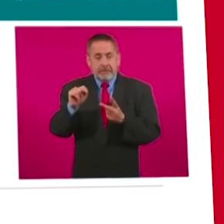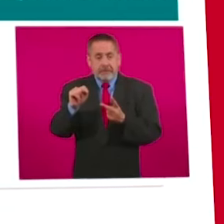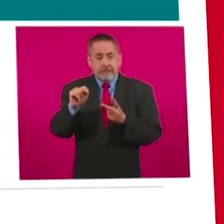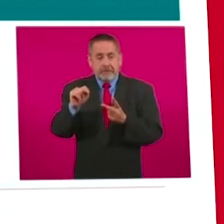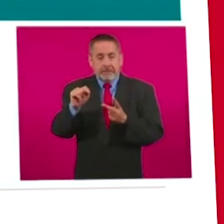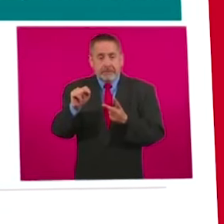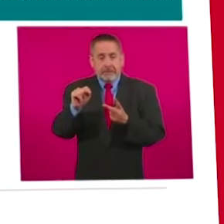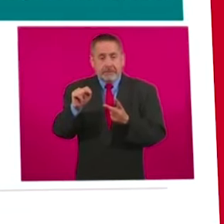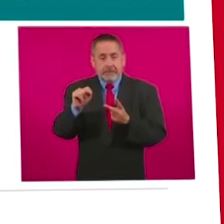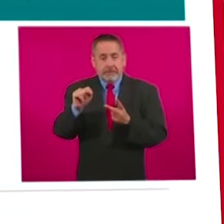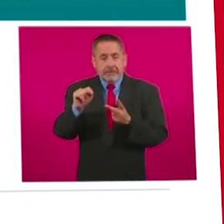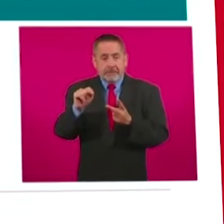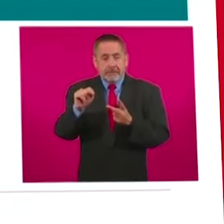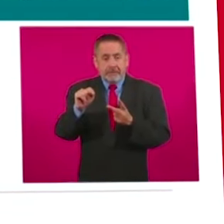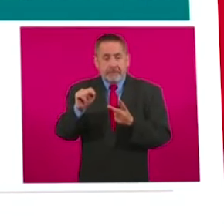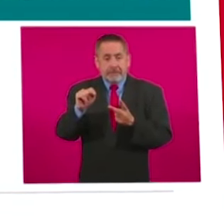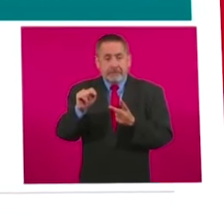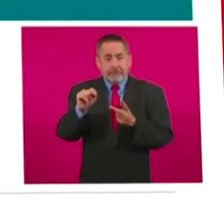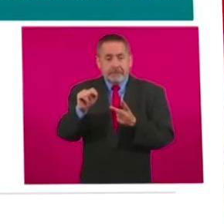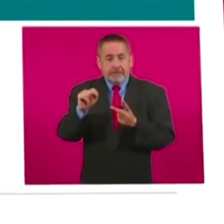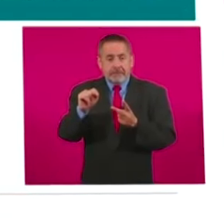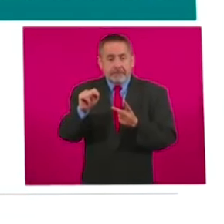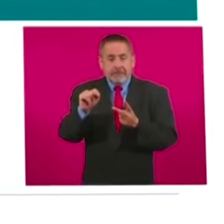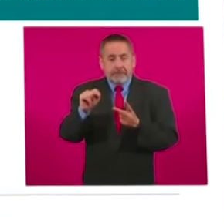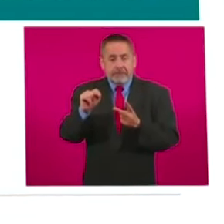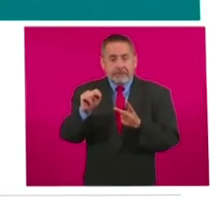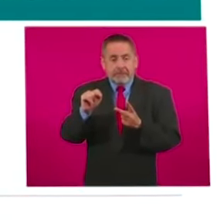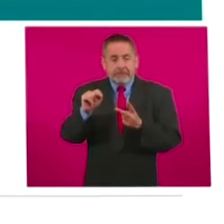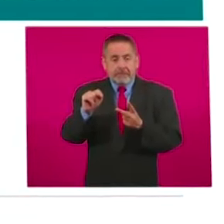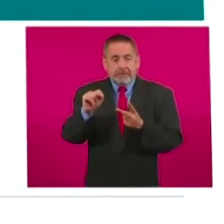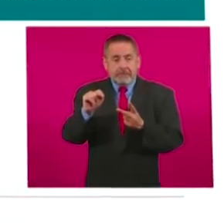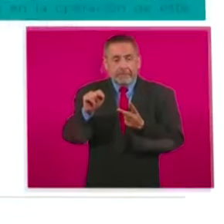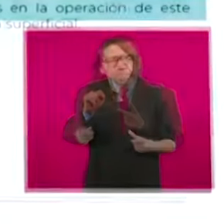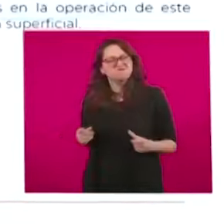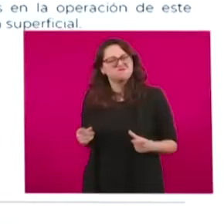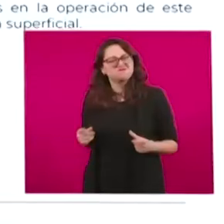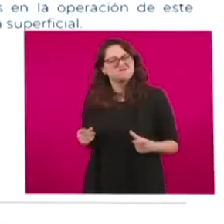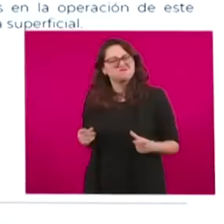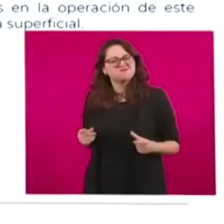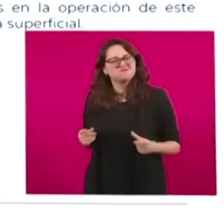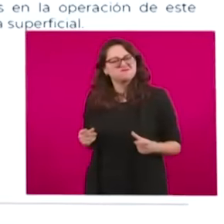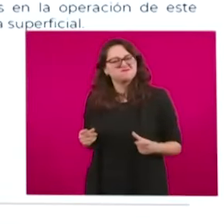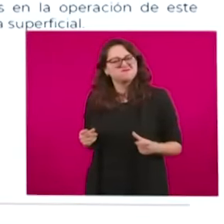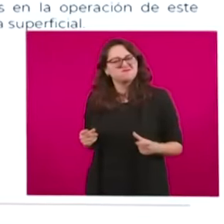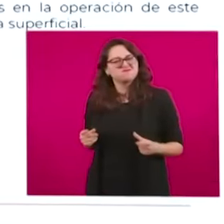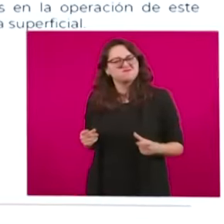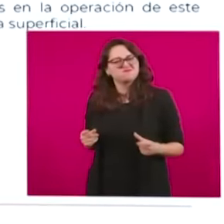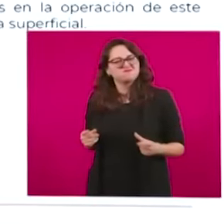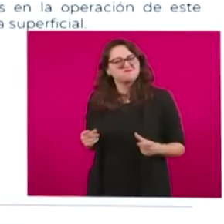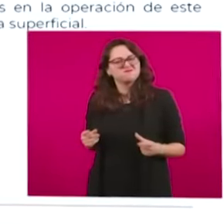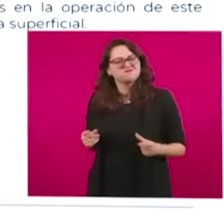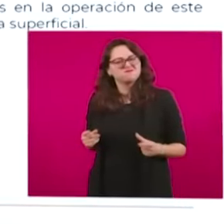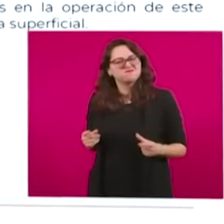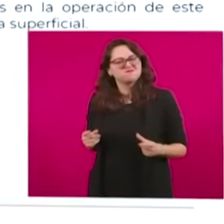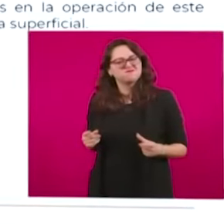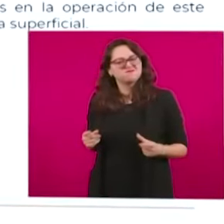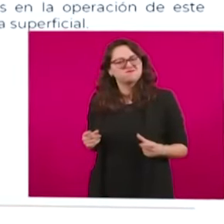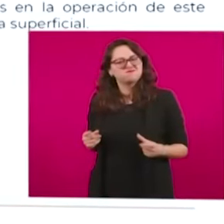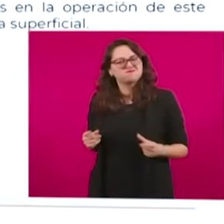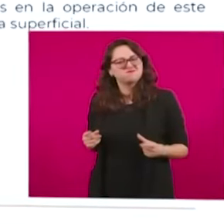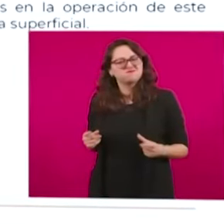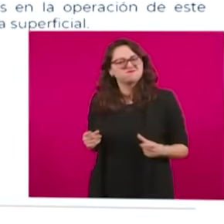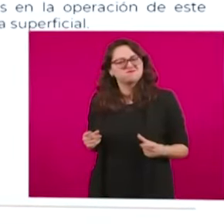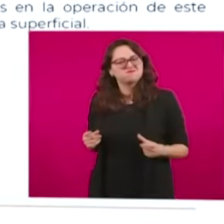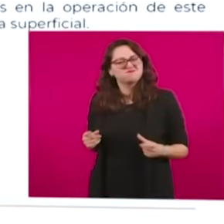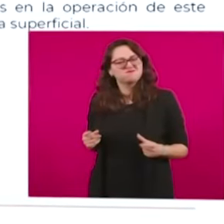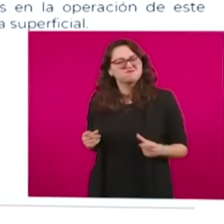agua que incluyen el acueducto el cuchillo dos el acueducto incluido en el plan de Justicia de los pueblos Yaquis la presa Santa